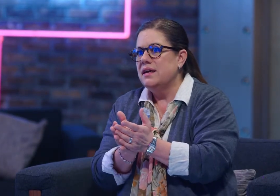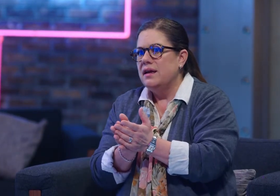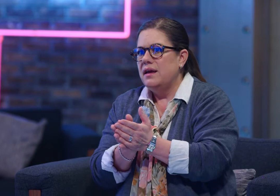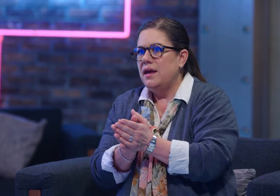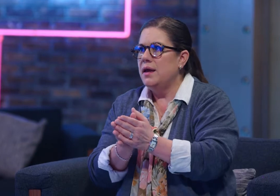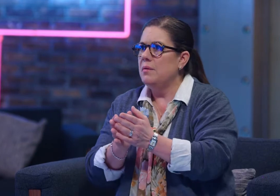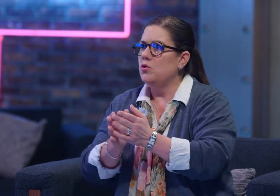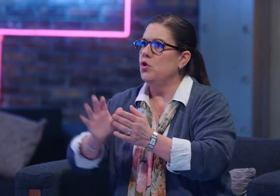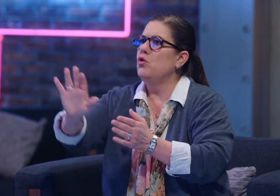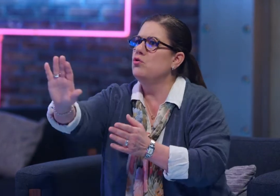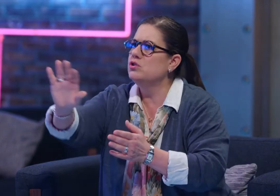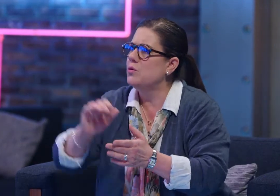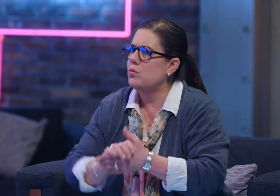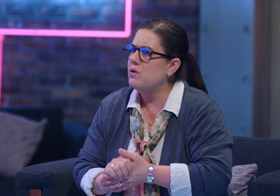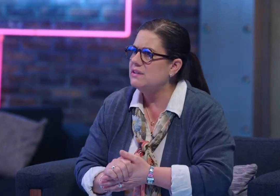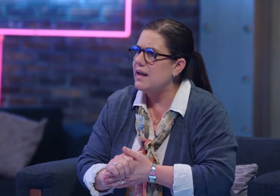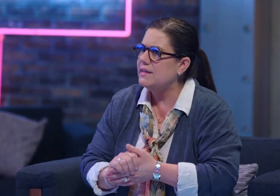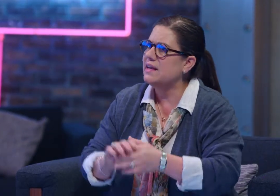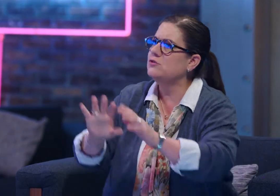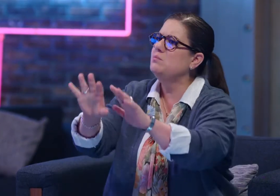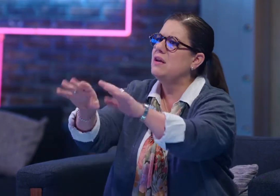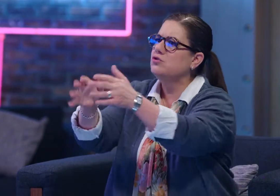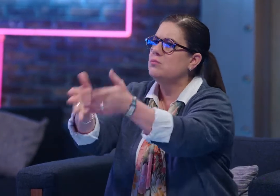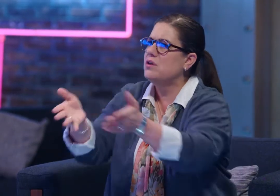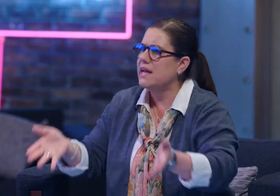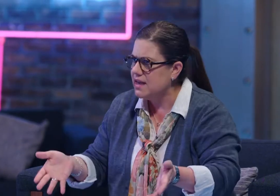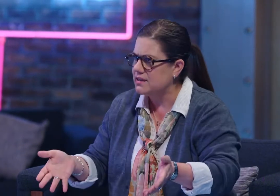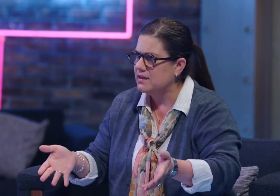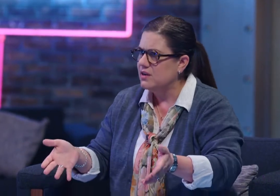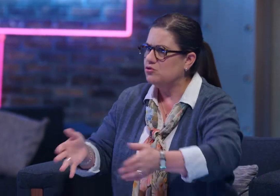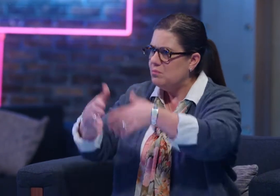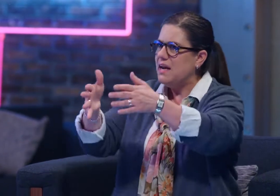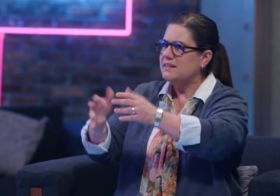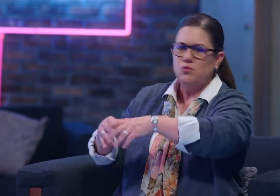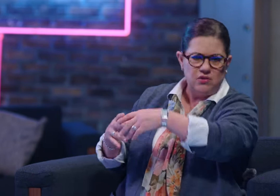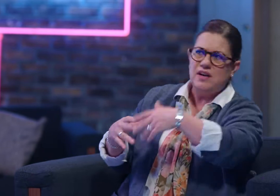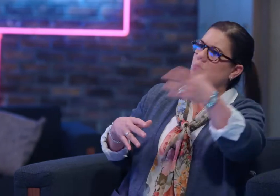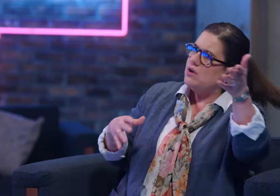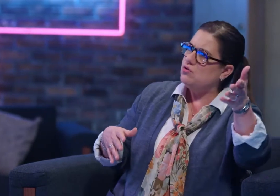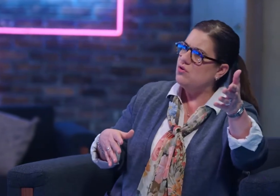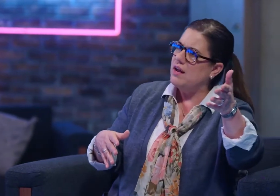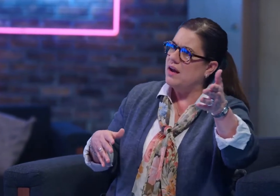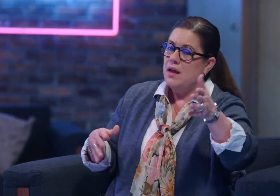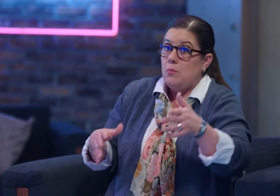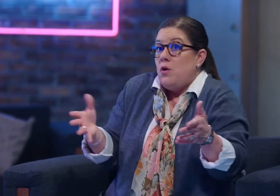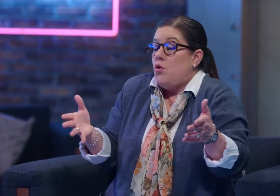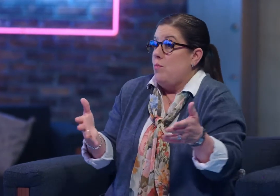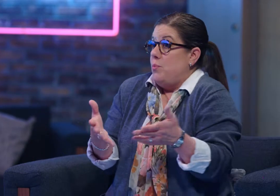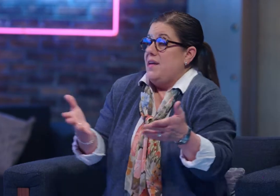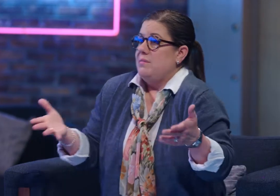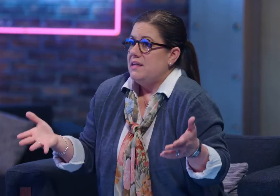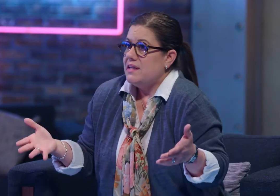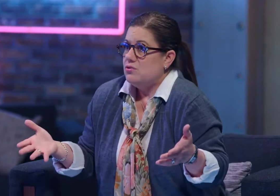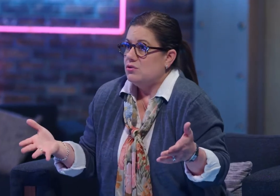decide, no se preocupen, no es grave, es que esos 1000 no se murieron ayer. Son 1000 que se murieron en alguna otra... Bueno,